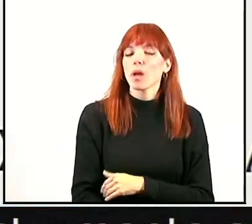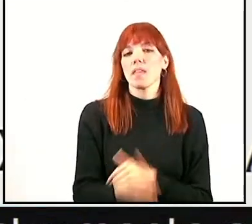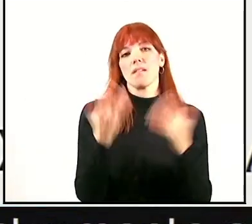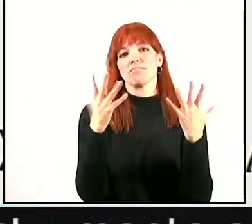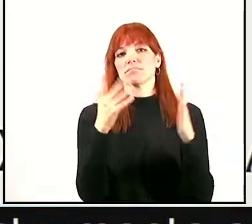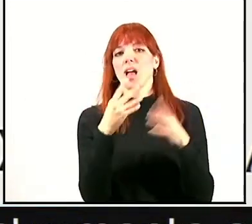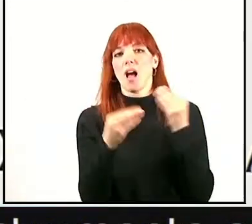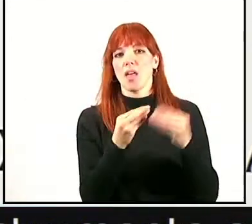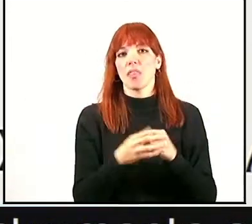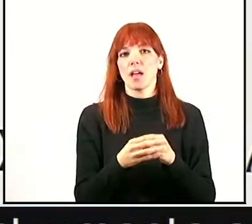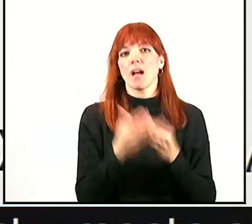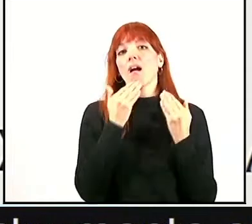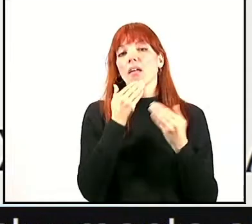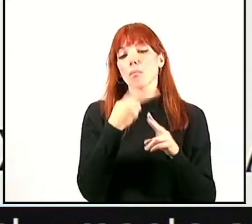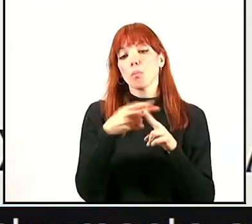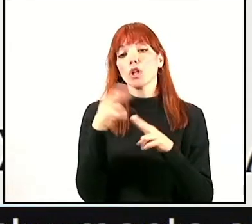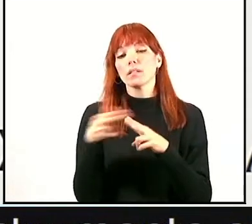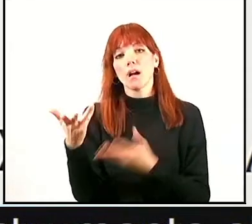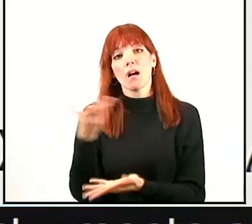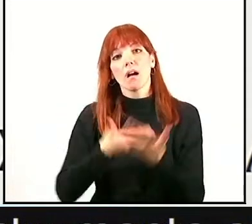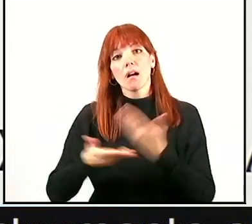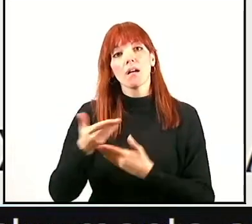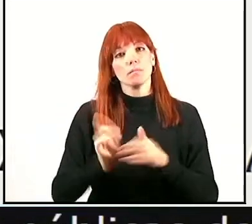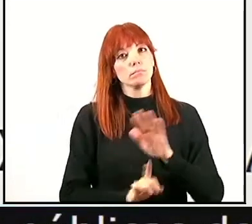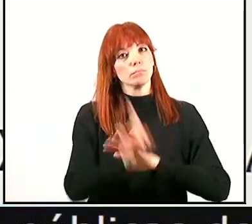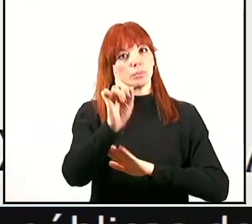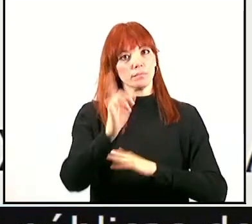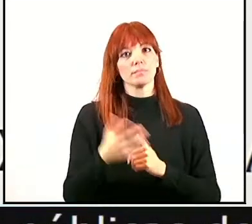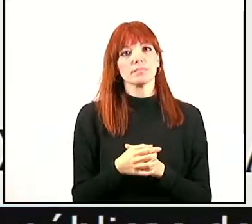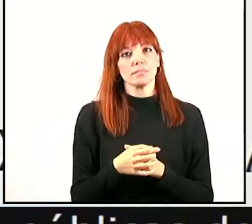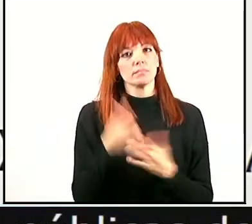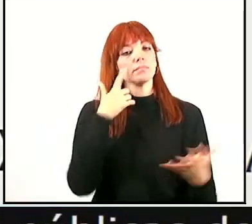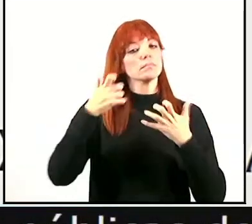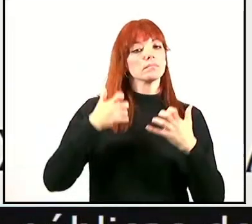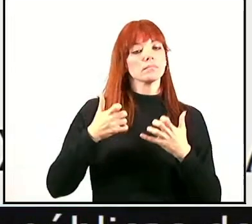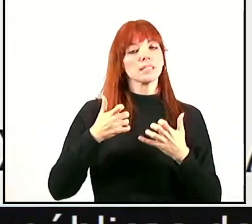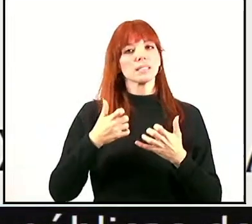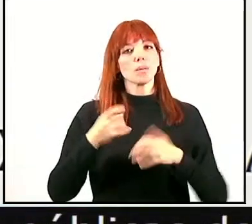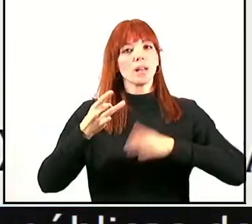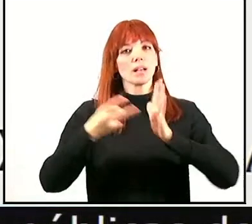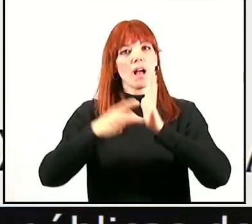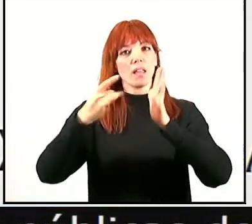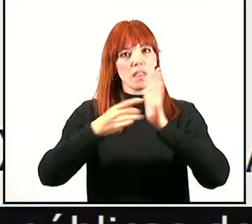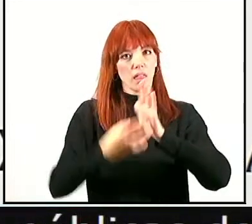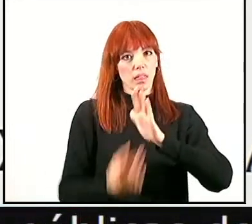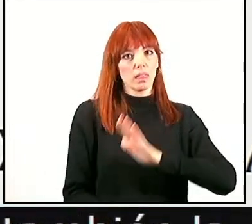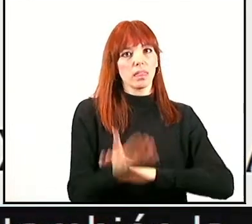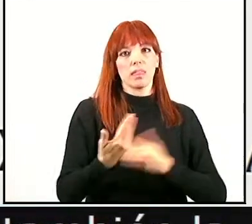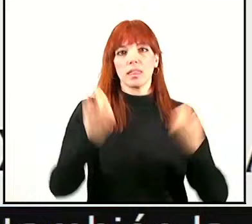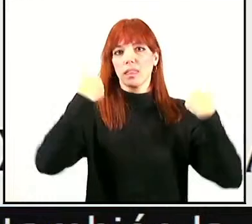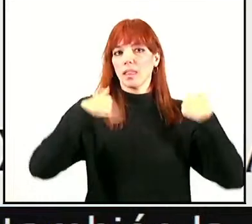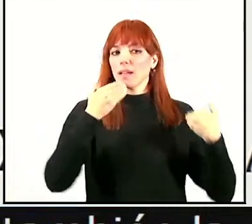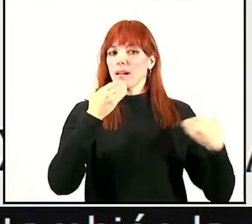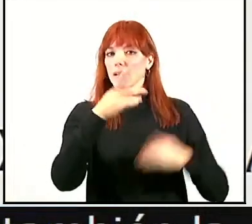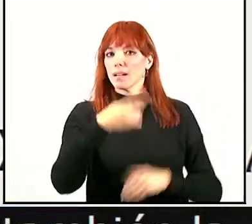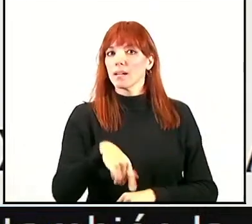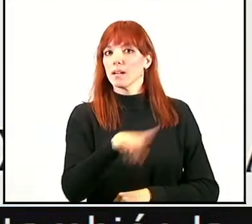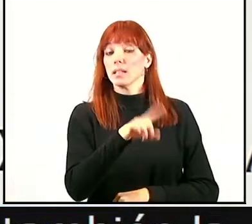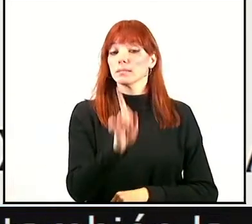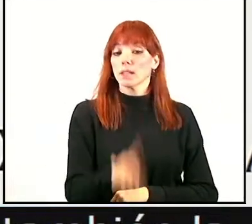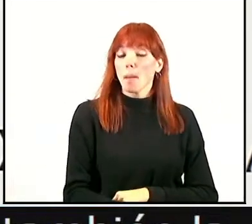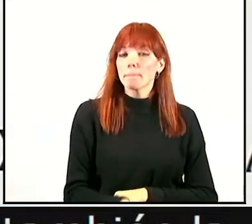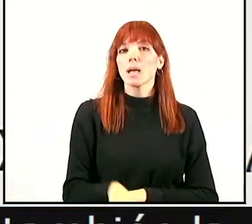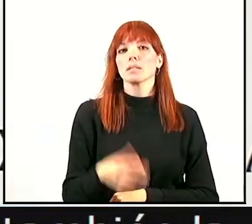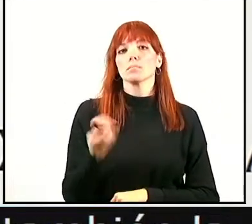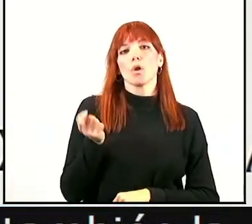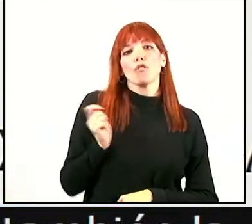políticas públicas de cooperación, la que ha marcado ese sello y también la que ha generado pues toda una generación